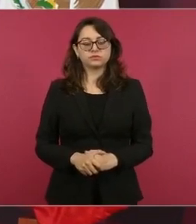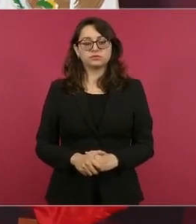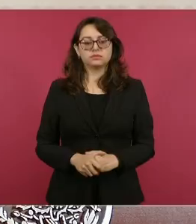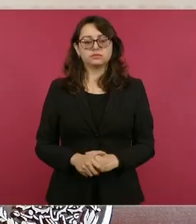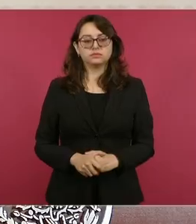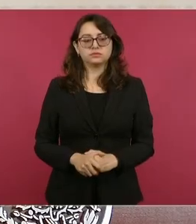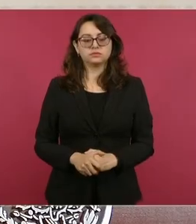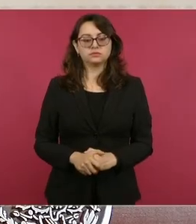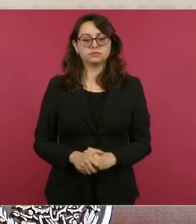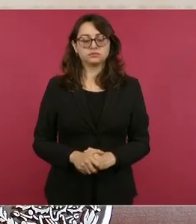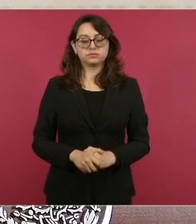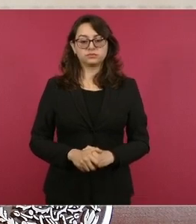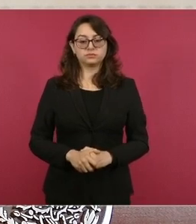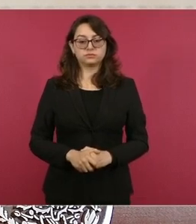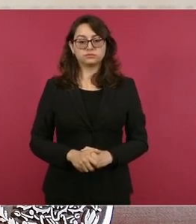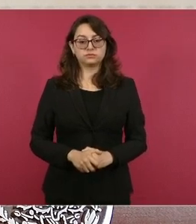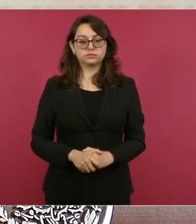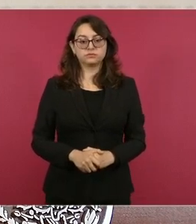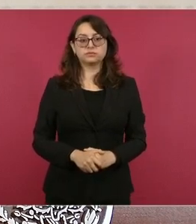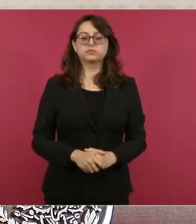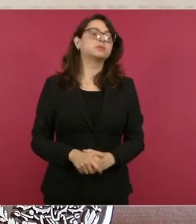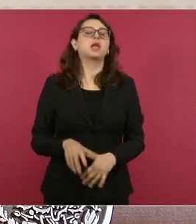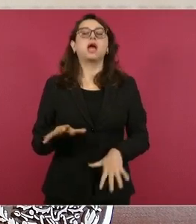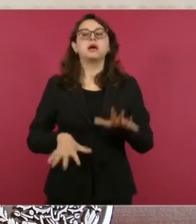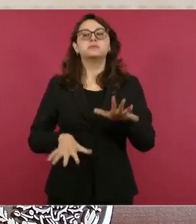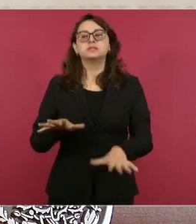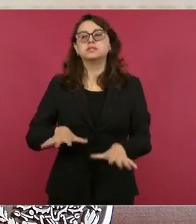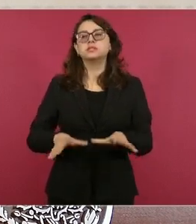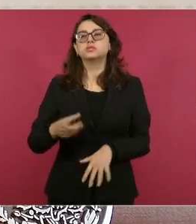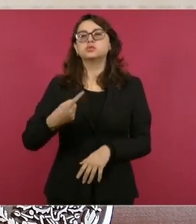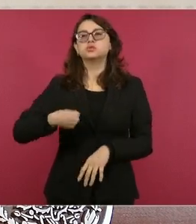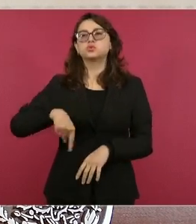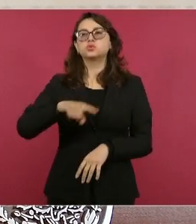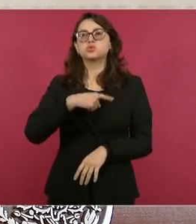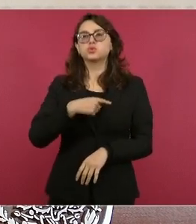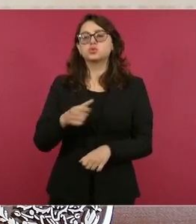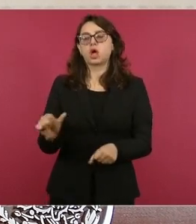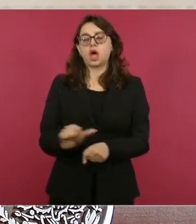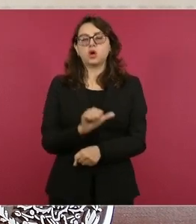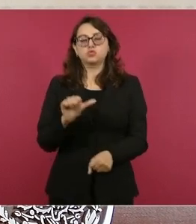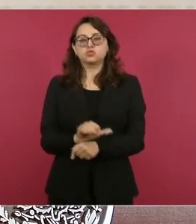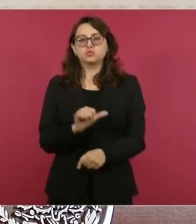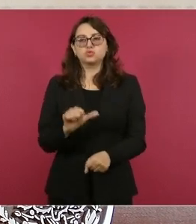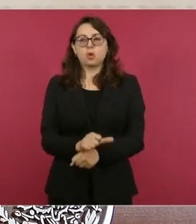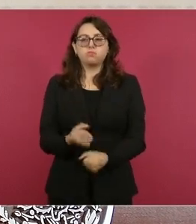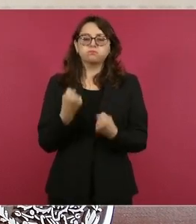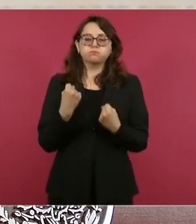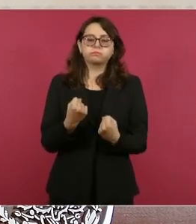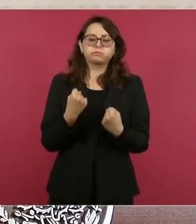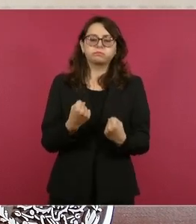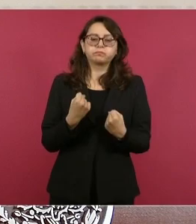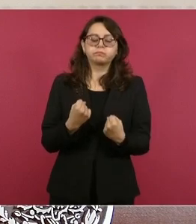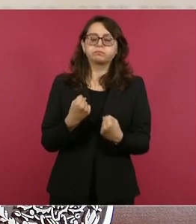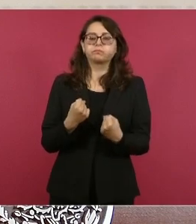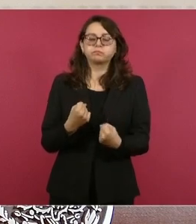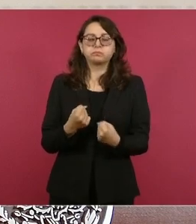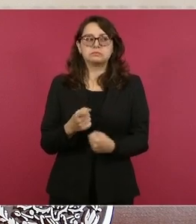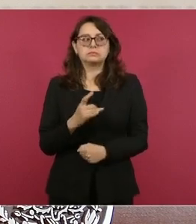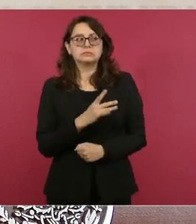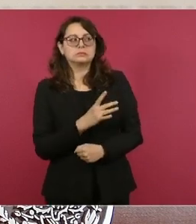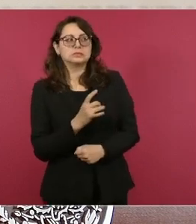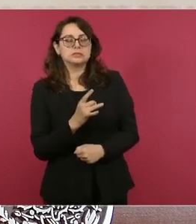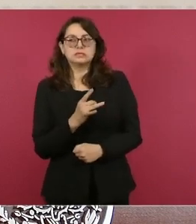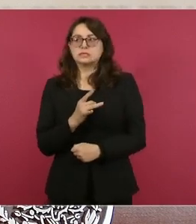manejando, se tensa uno. Si va uno también de pasajero o